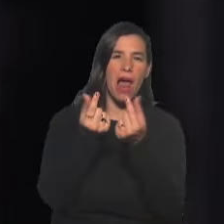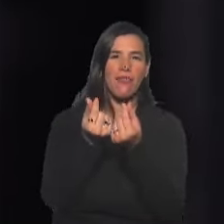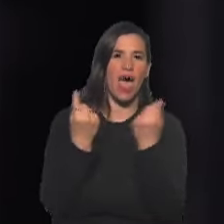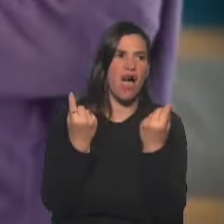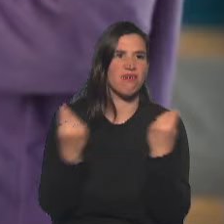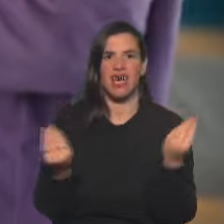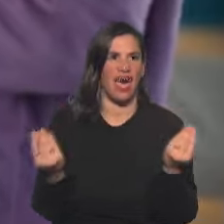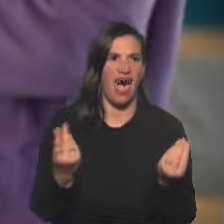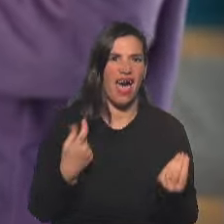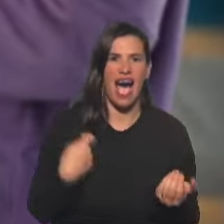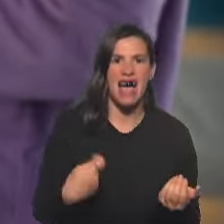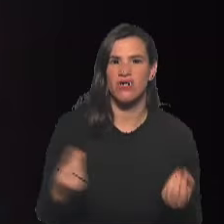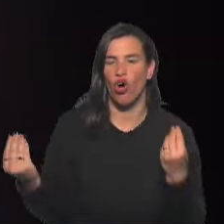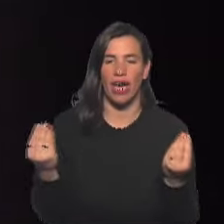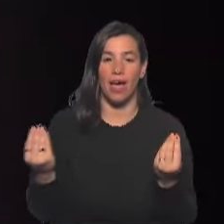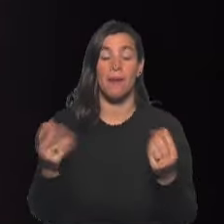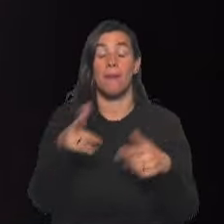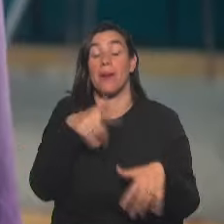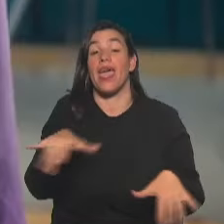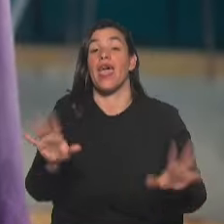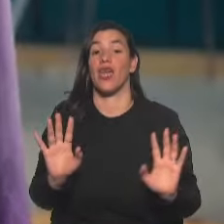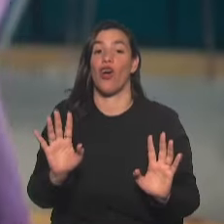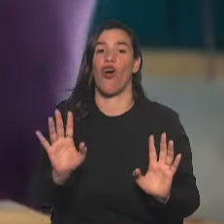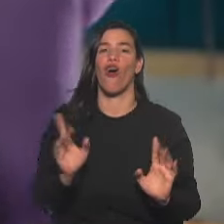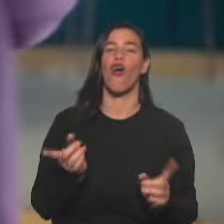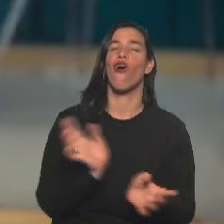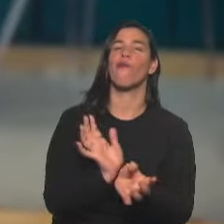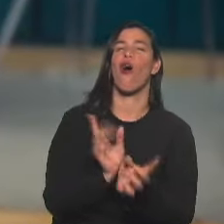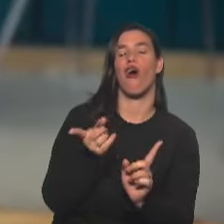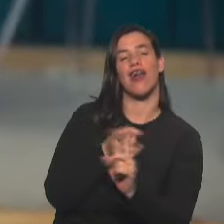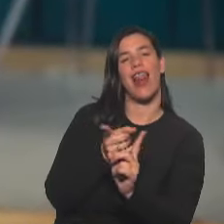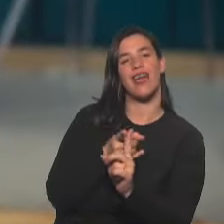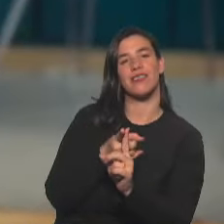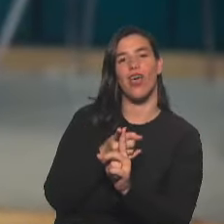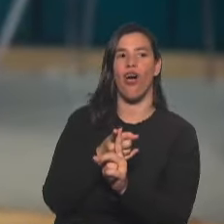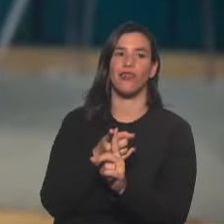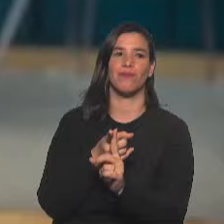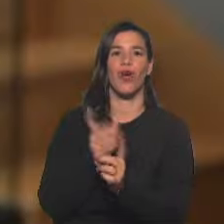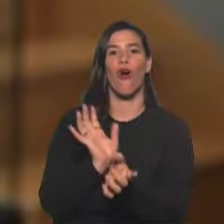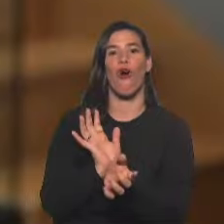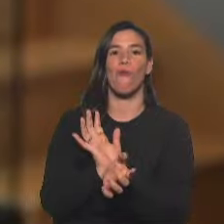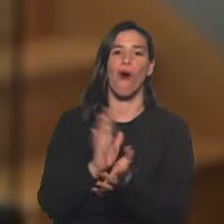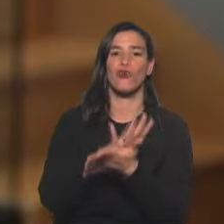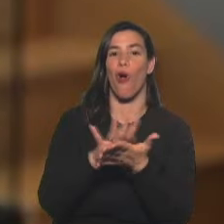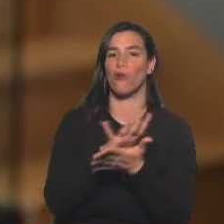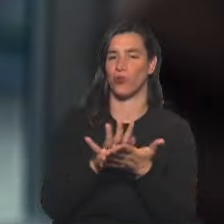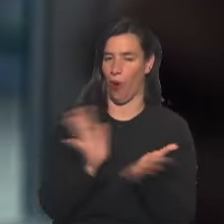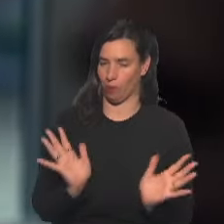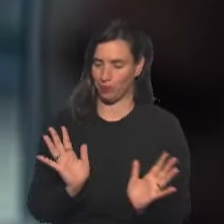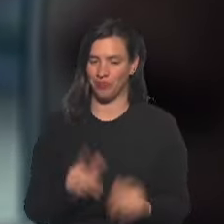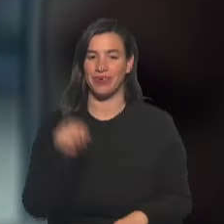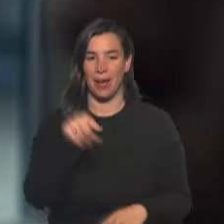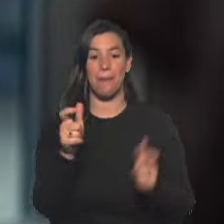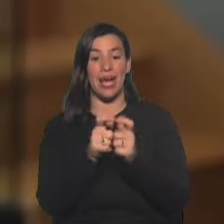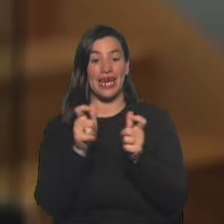puntapié para ver cómo recomponen ese vínculo de hermanas. Ahí está entonces esta película